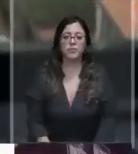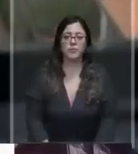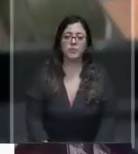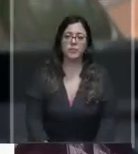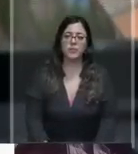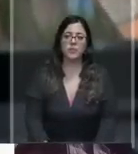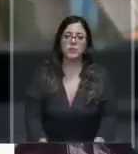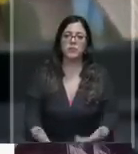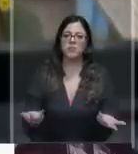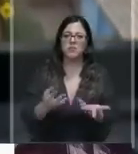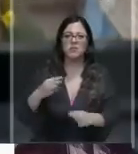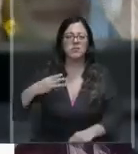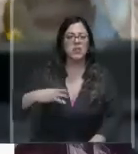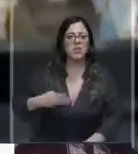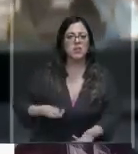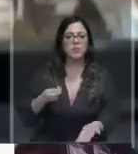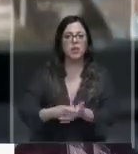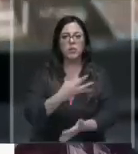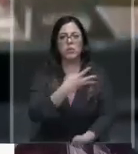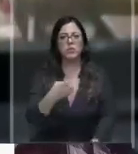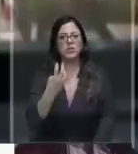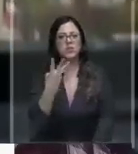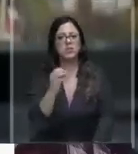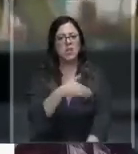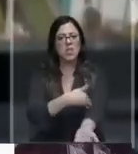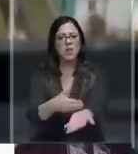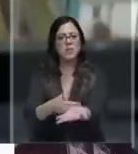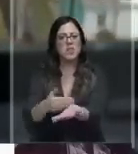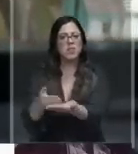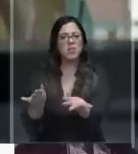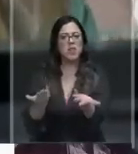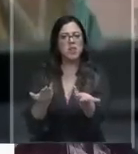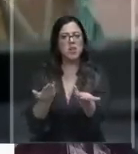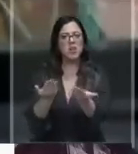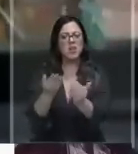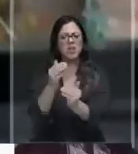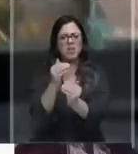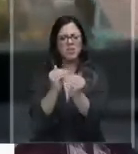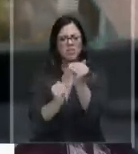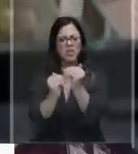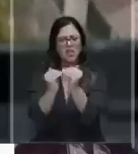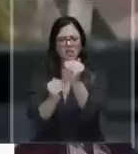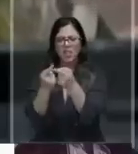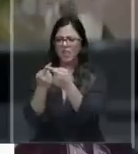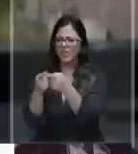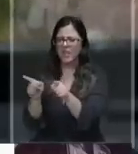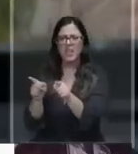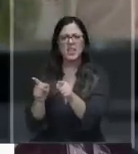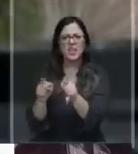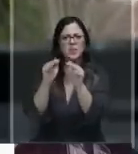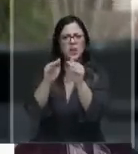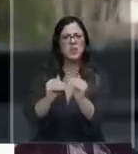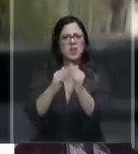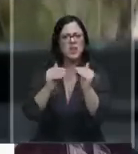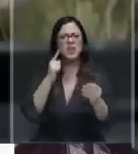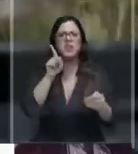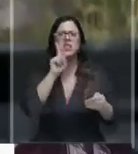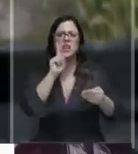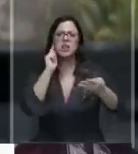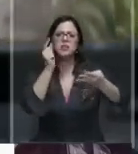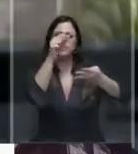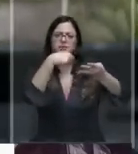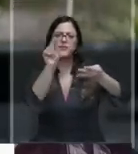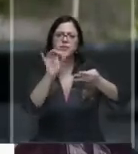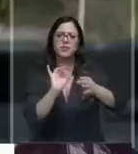¿Por qué la municipalidad pagó 430 millones de diferencia por la misma vivienda? ¿Qué le dio el visto bueno a esa